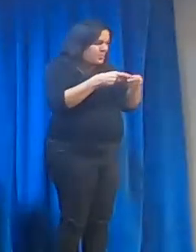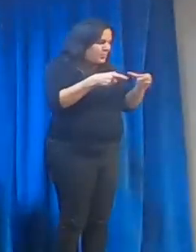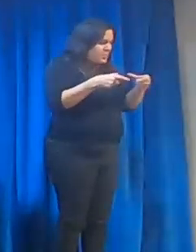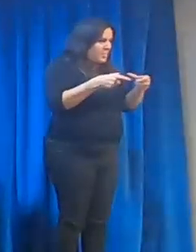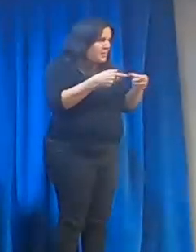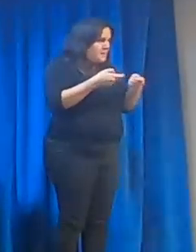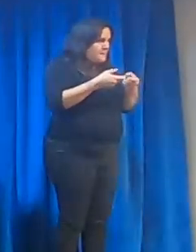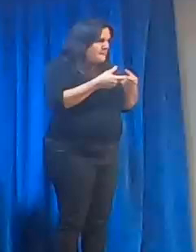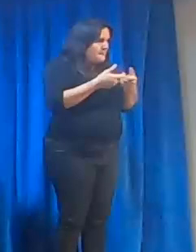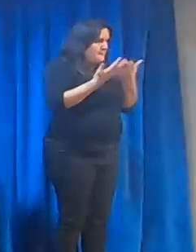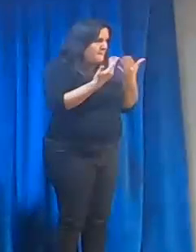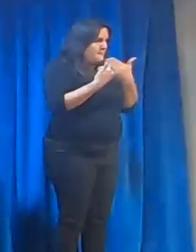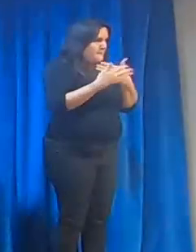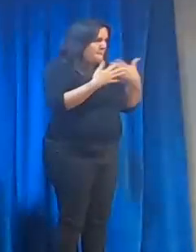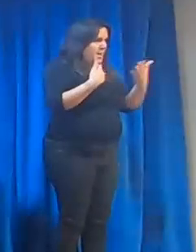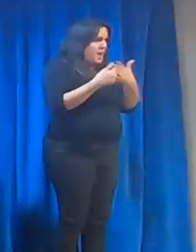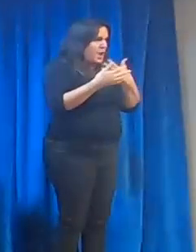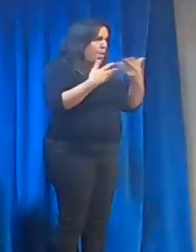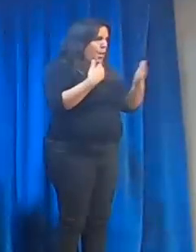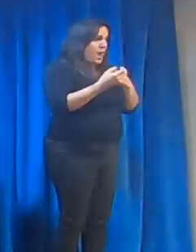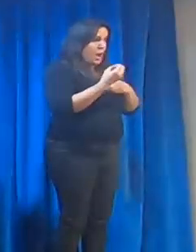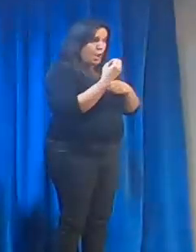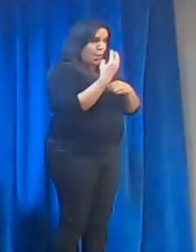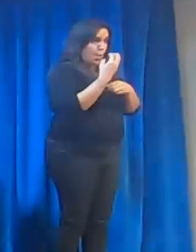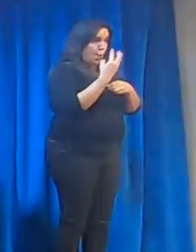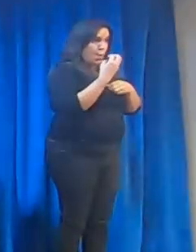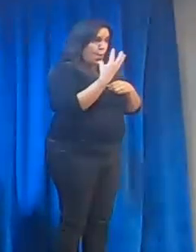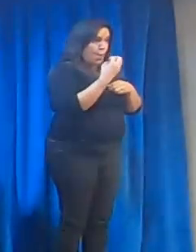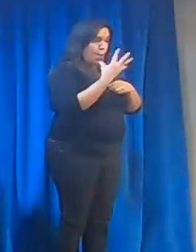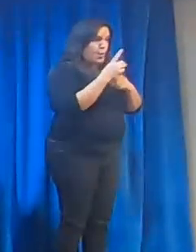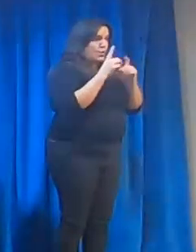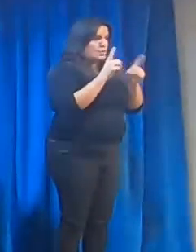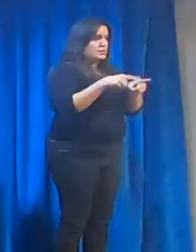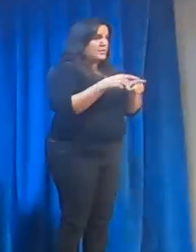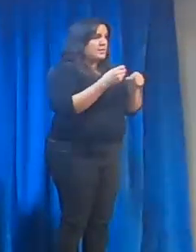manual, que tiene luz,